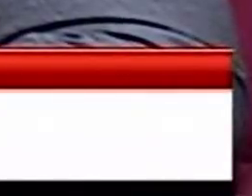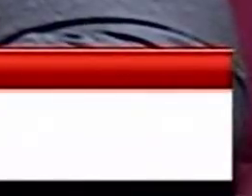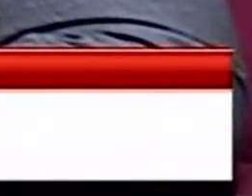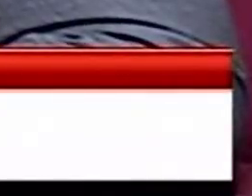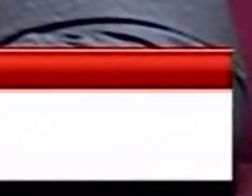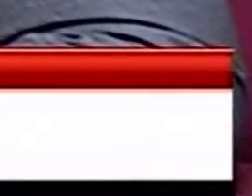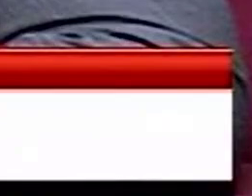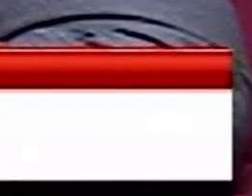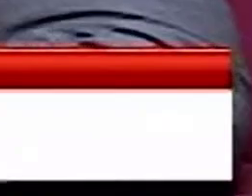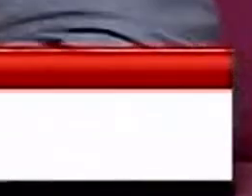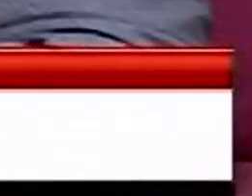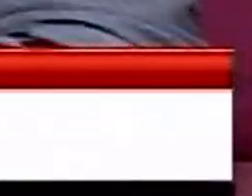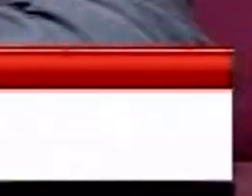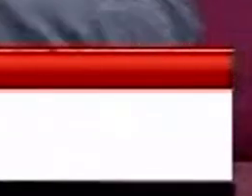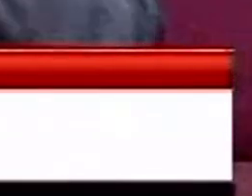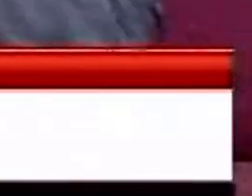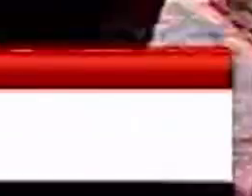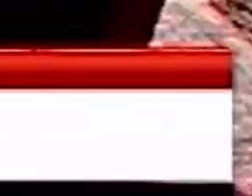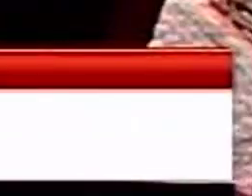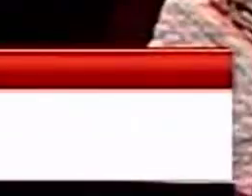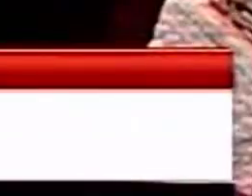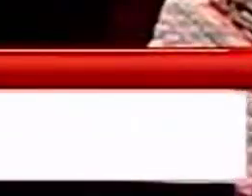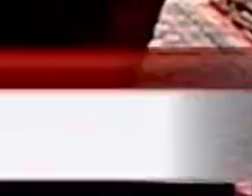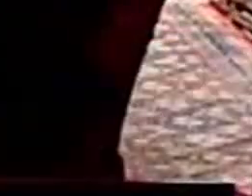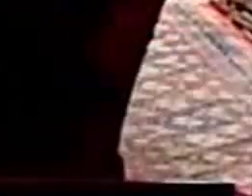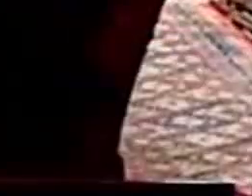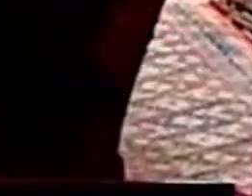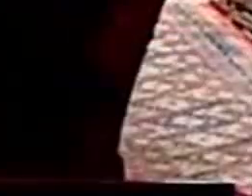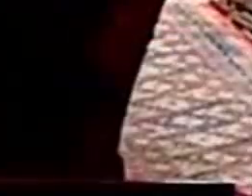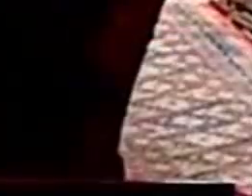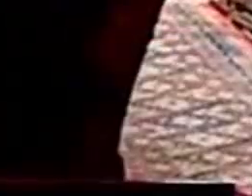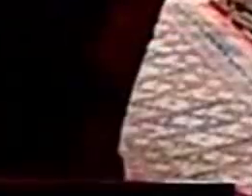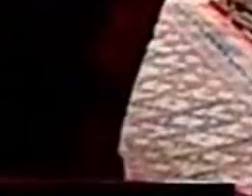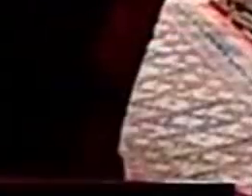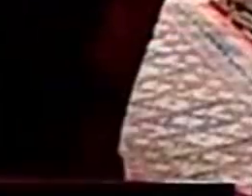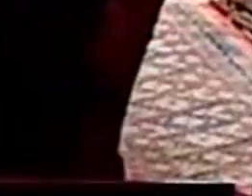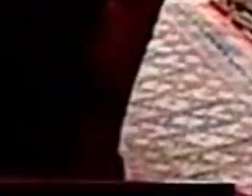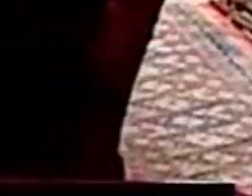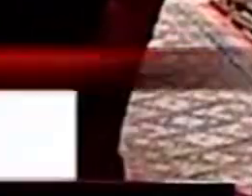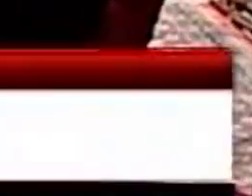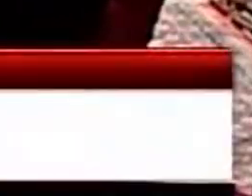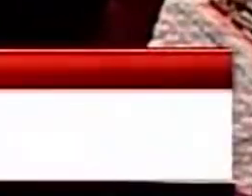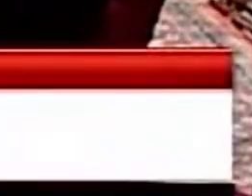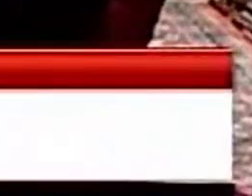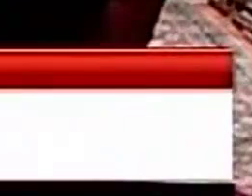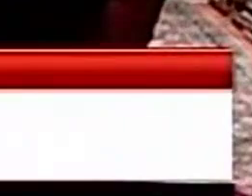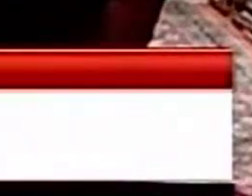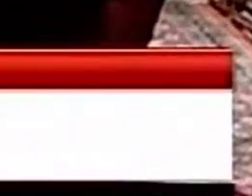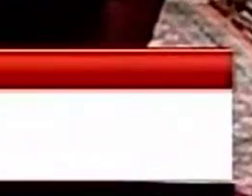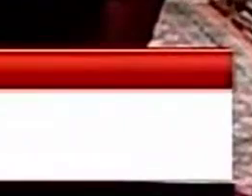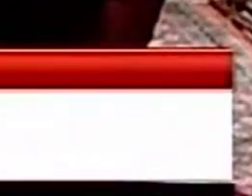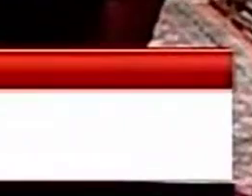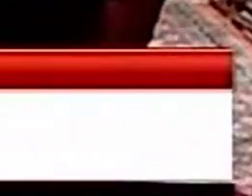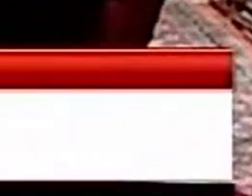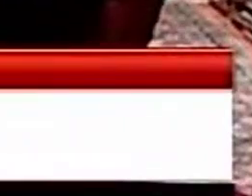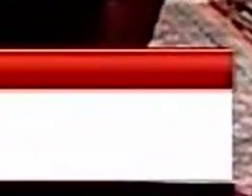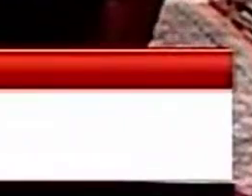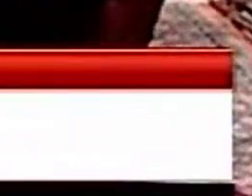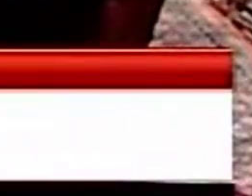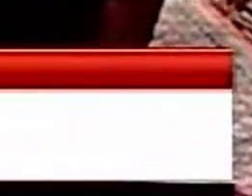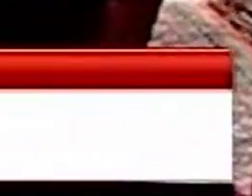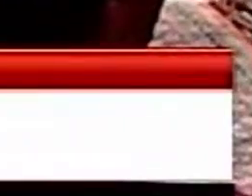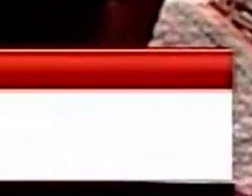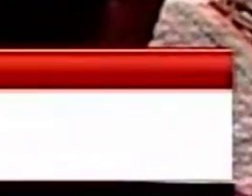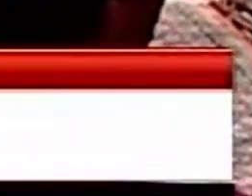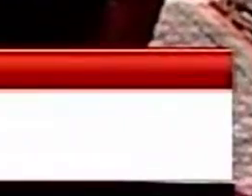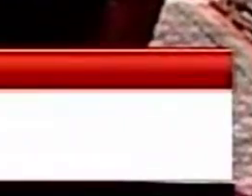seguramente va a haber solución para esto. Gracias, presidente. Gracias, congresista Montero, la palabra. Muchas gracias,